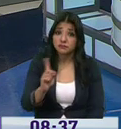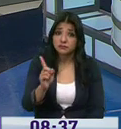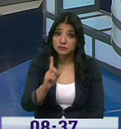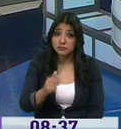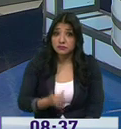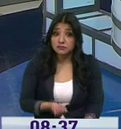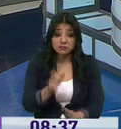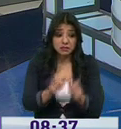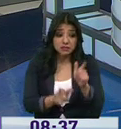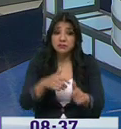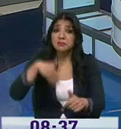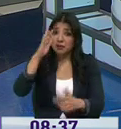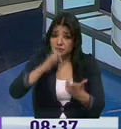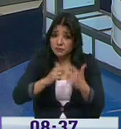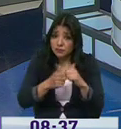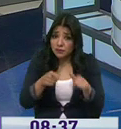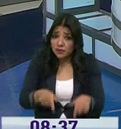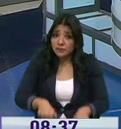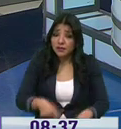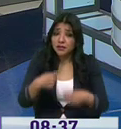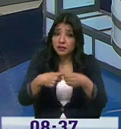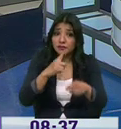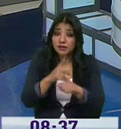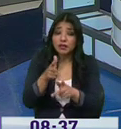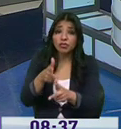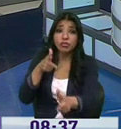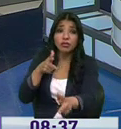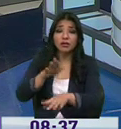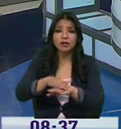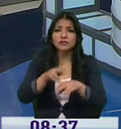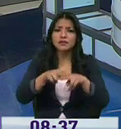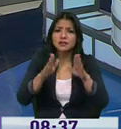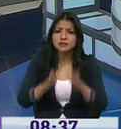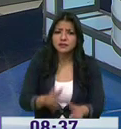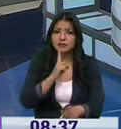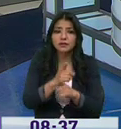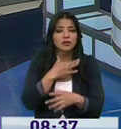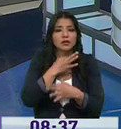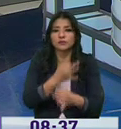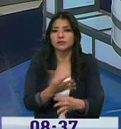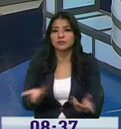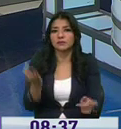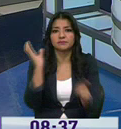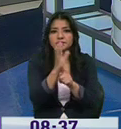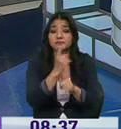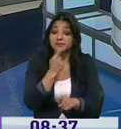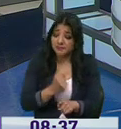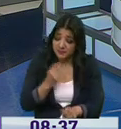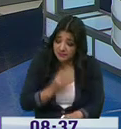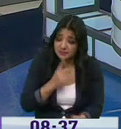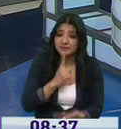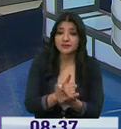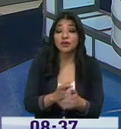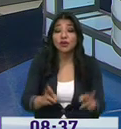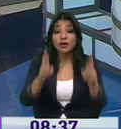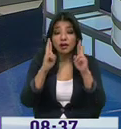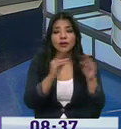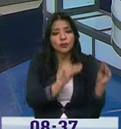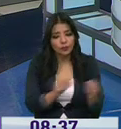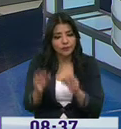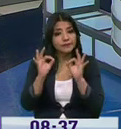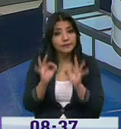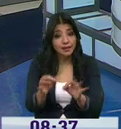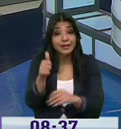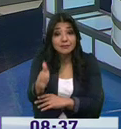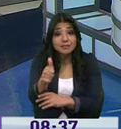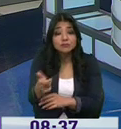más ocasionan el tráfico en la ciudad, pues, o sea, y hay que decirles, no les gusta que se les diga, hay que decirles, pues, y ojalá se organicen tal manera que ellos